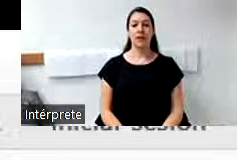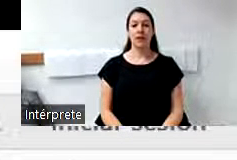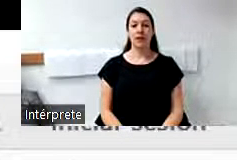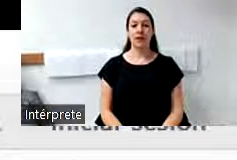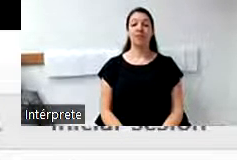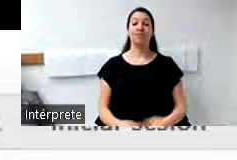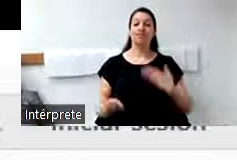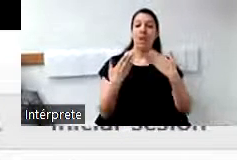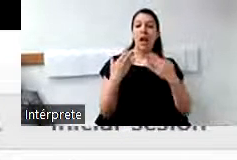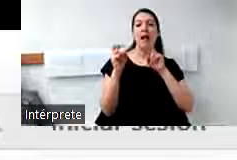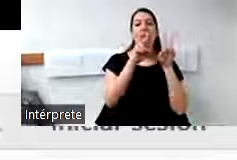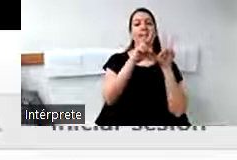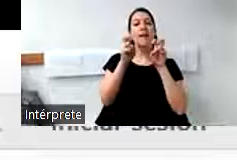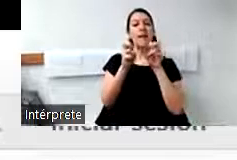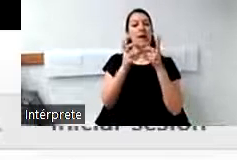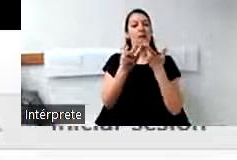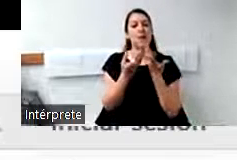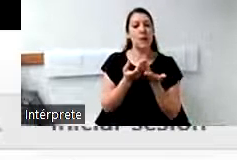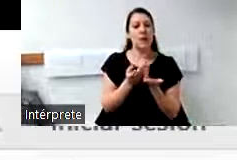Se habla mucho de las resistencias,